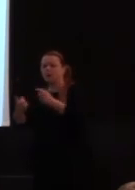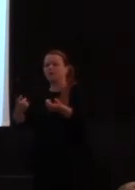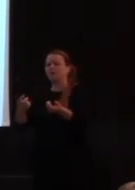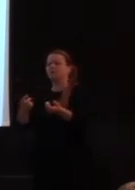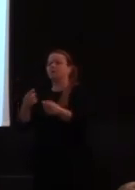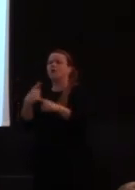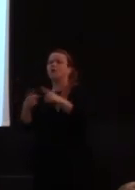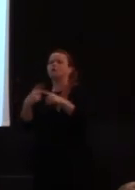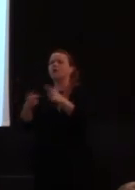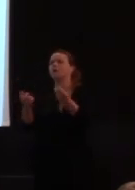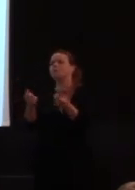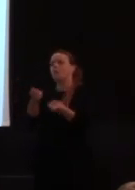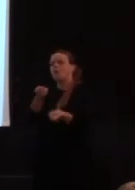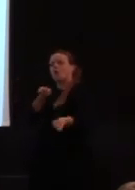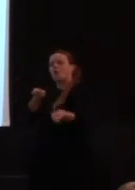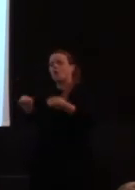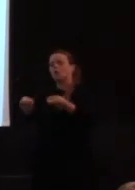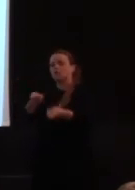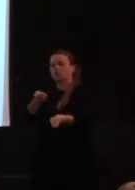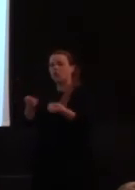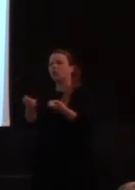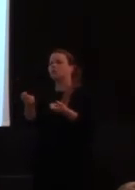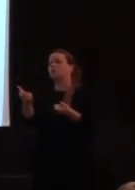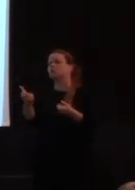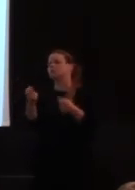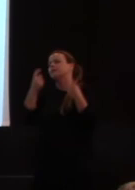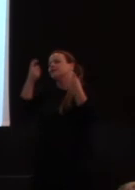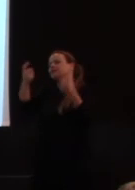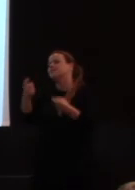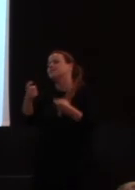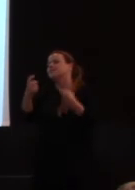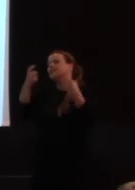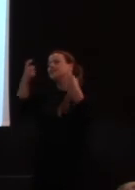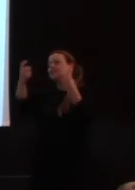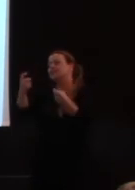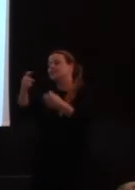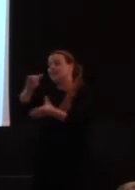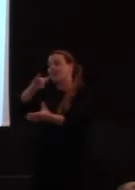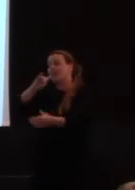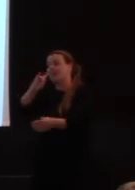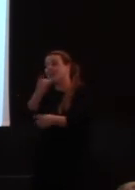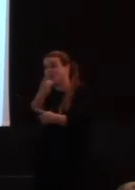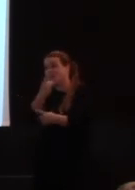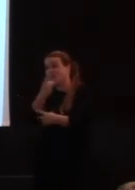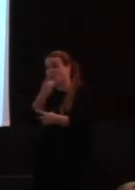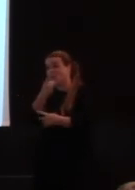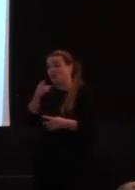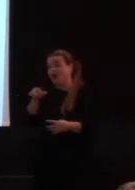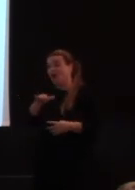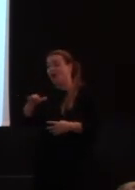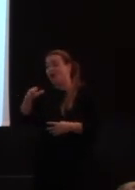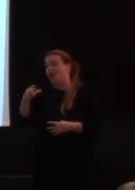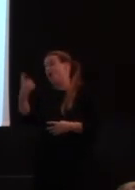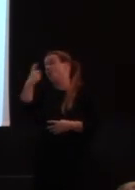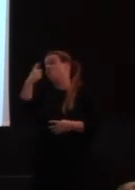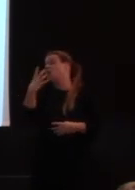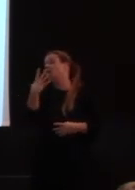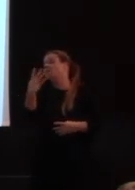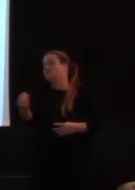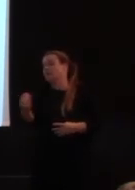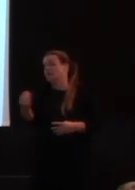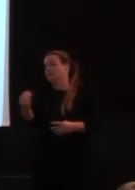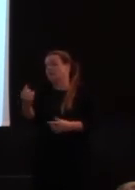alma, ¿no? Controlar y pensar cómo puede ser bien recibido este error para que sea reparado, ¿no? Para que no tenga un